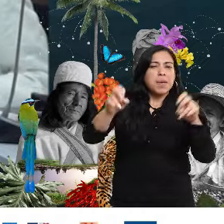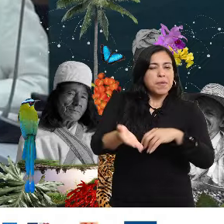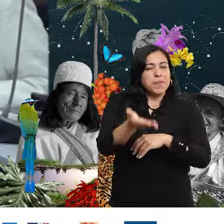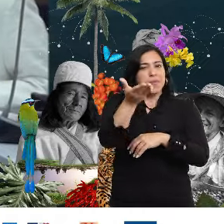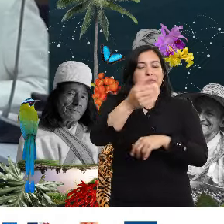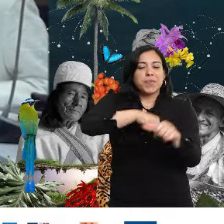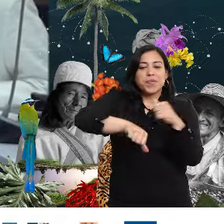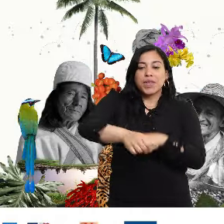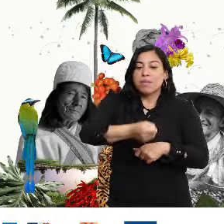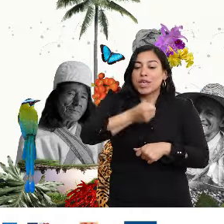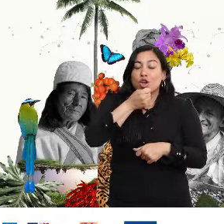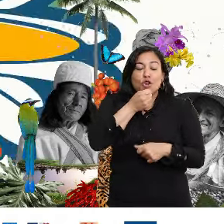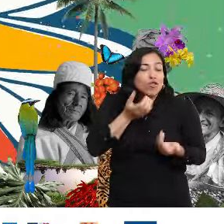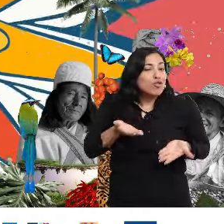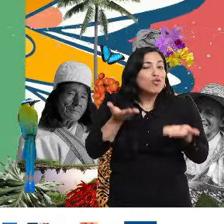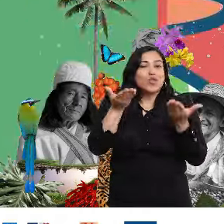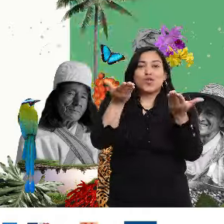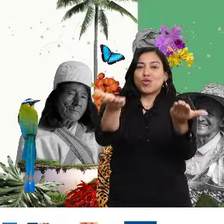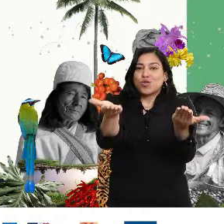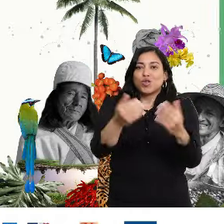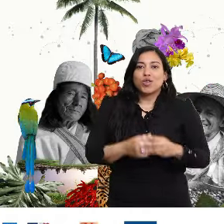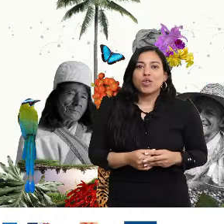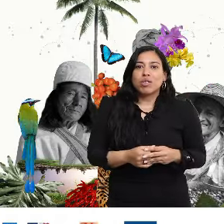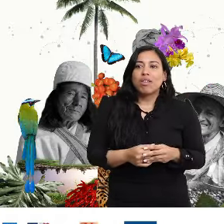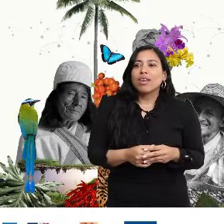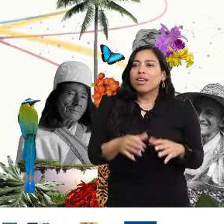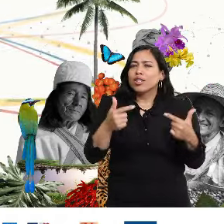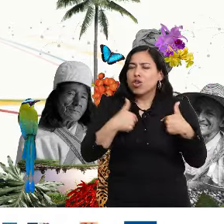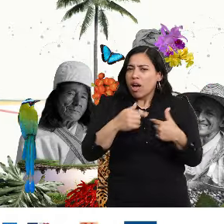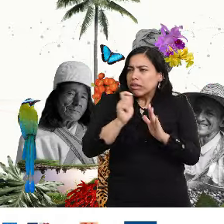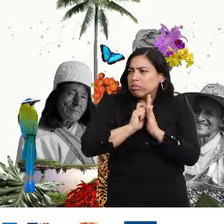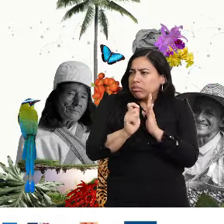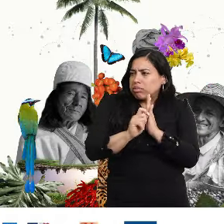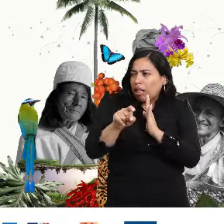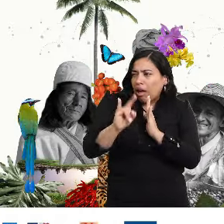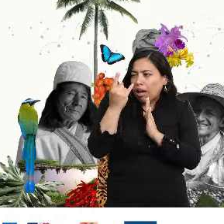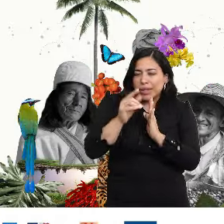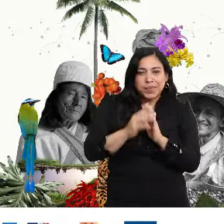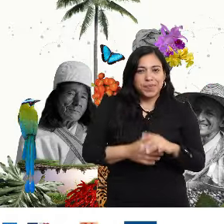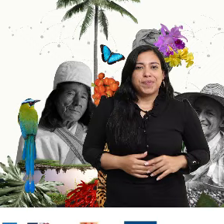El micrófono es todo suyo, aquí ya tomándole atenta nota.